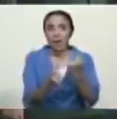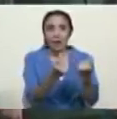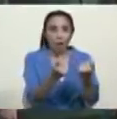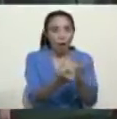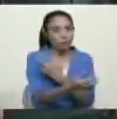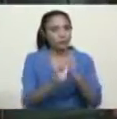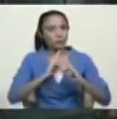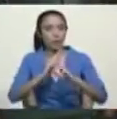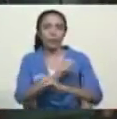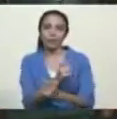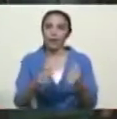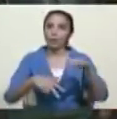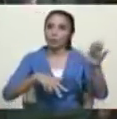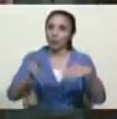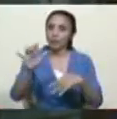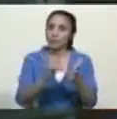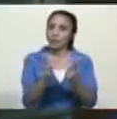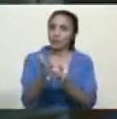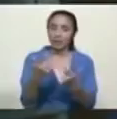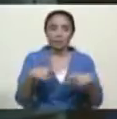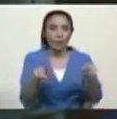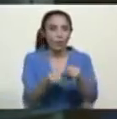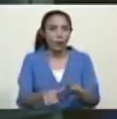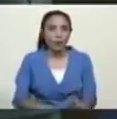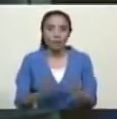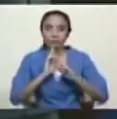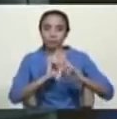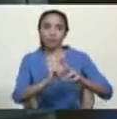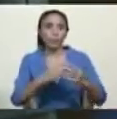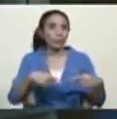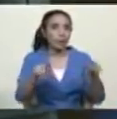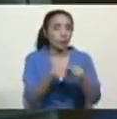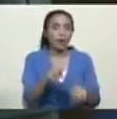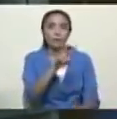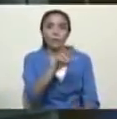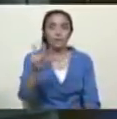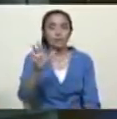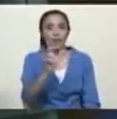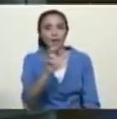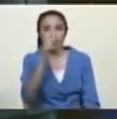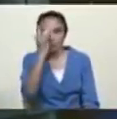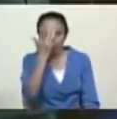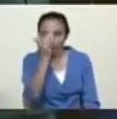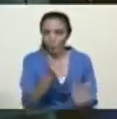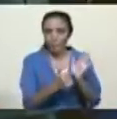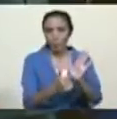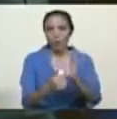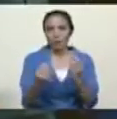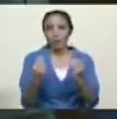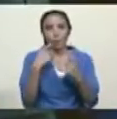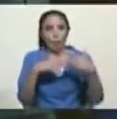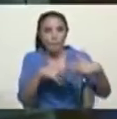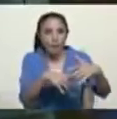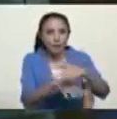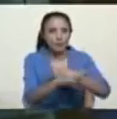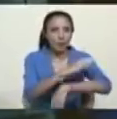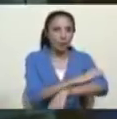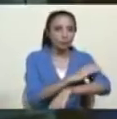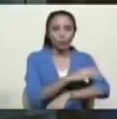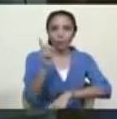tendría su propio 11. Y el 23 de febrero se lo demostramos. Una